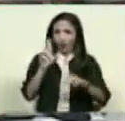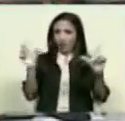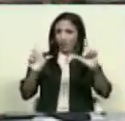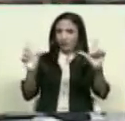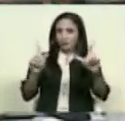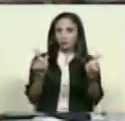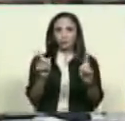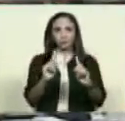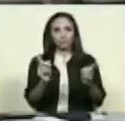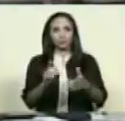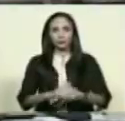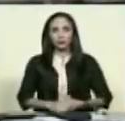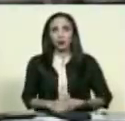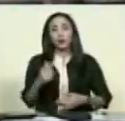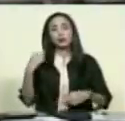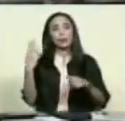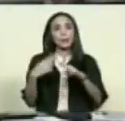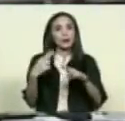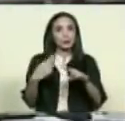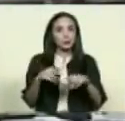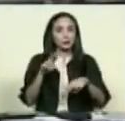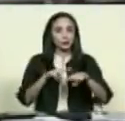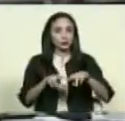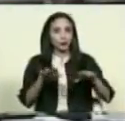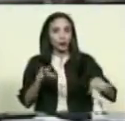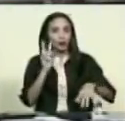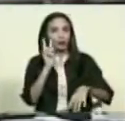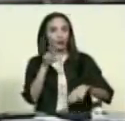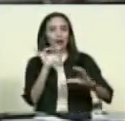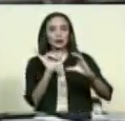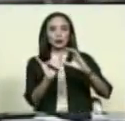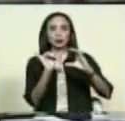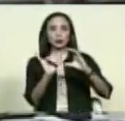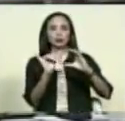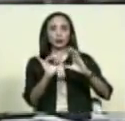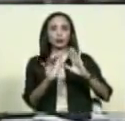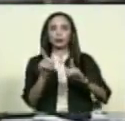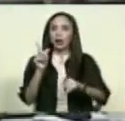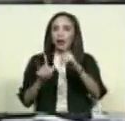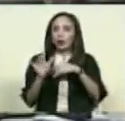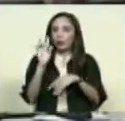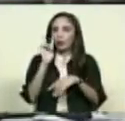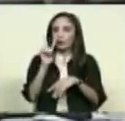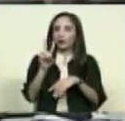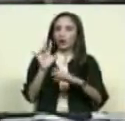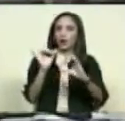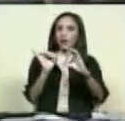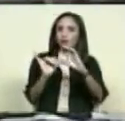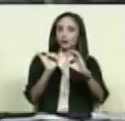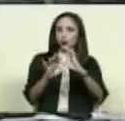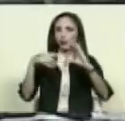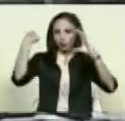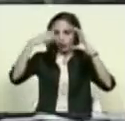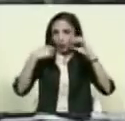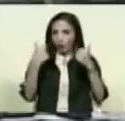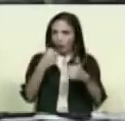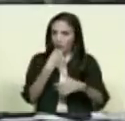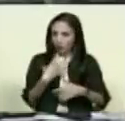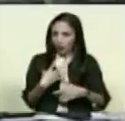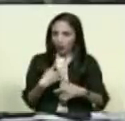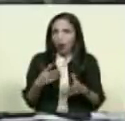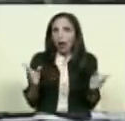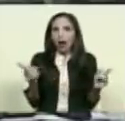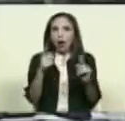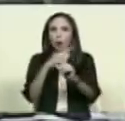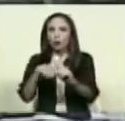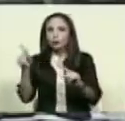lo cual es peligroso. Porque así como ven un buen video, les llega cualquier cosa.